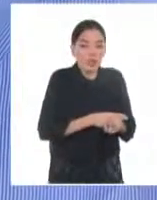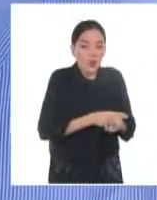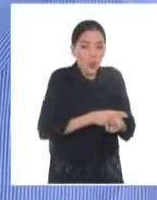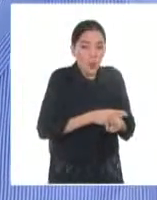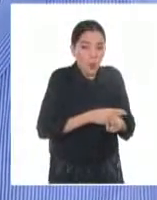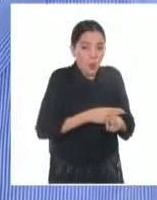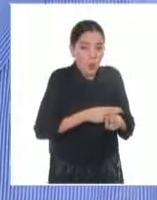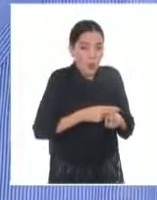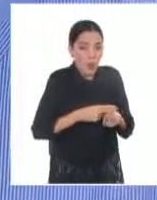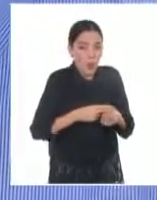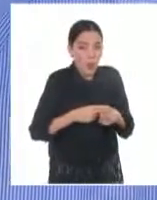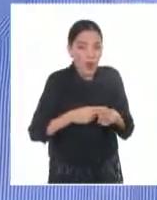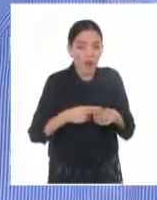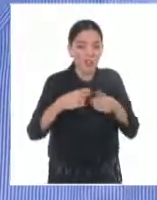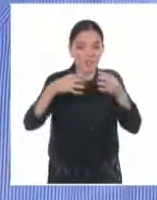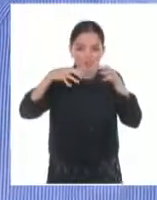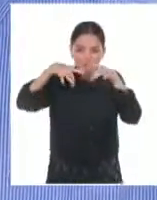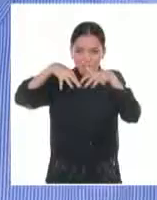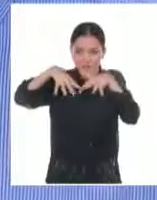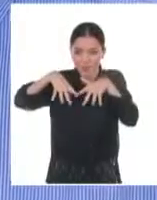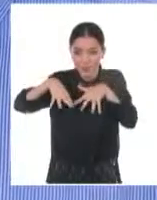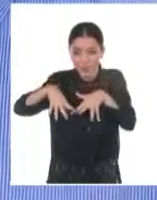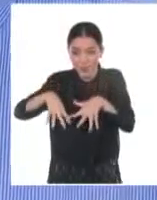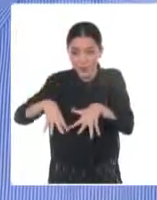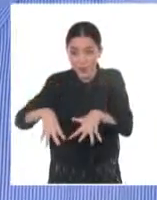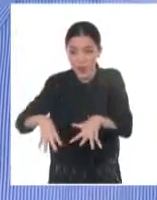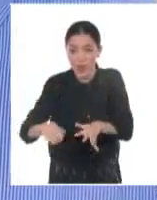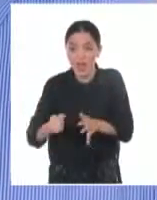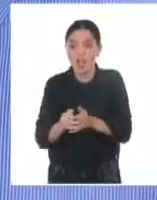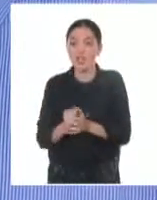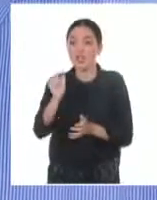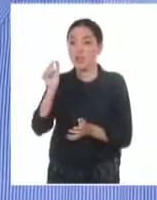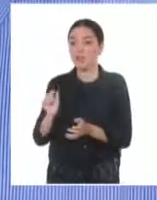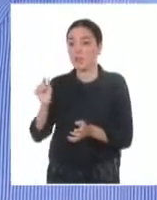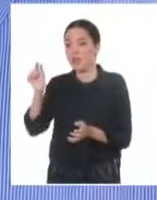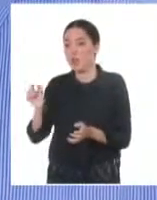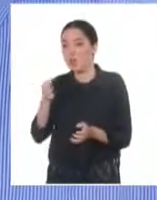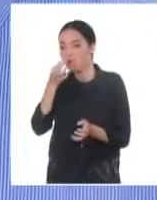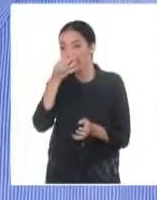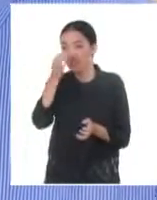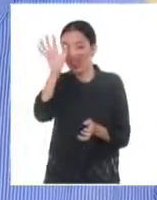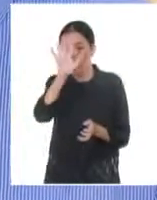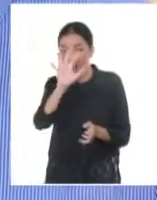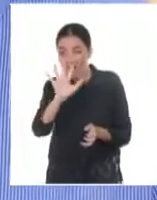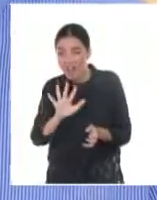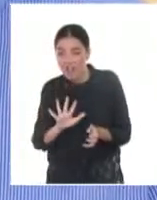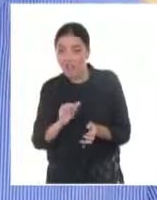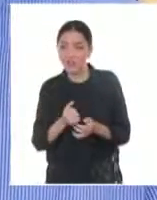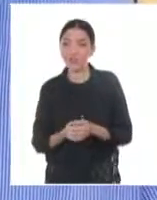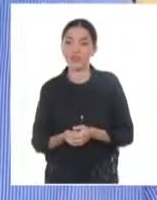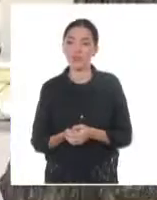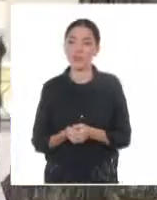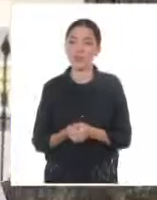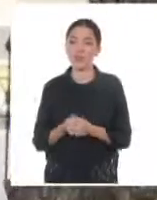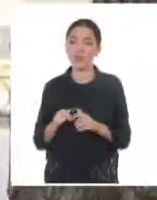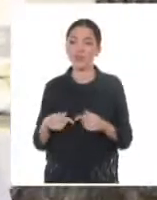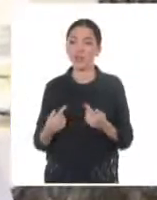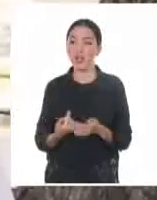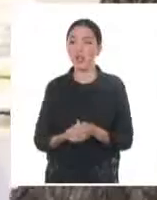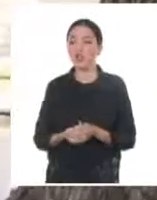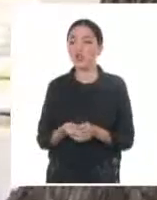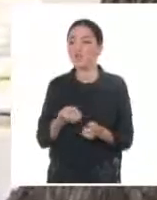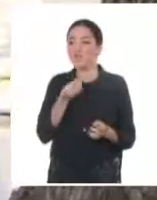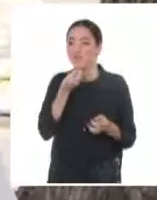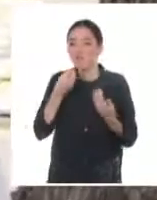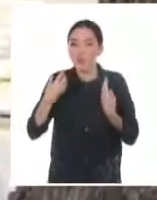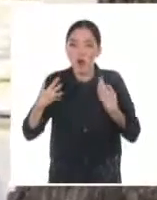raíces africanas sobre la base de la oralidad que nos ha permitido llegar hasta donde hemos llegado. La